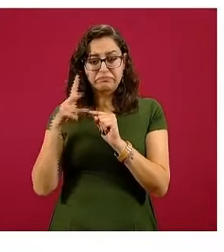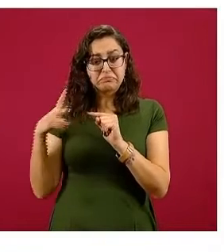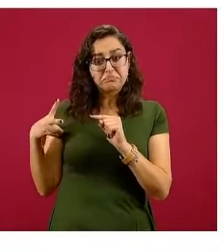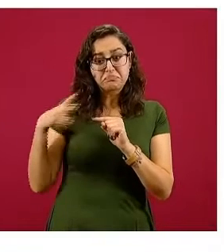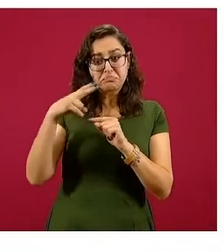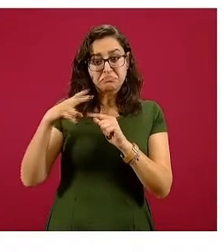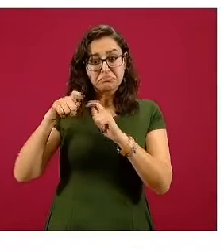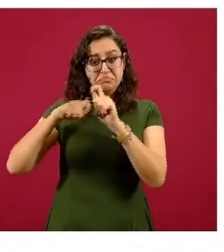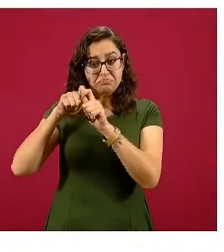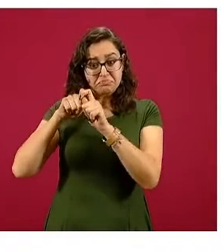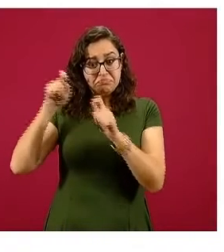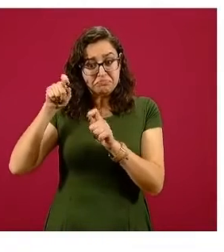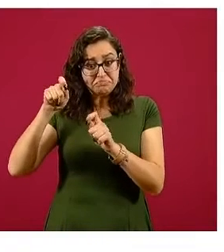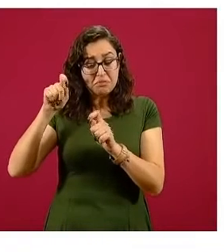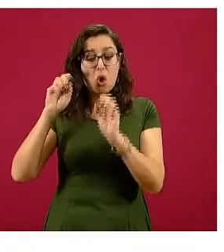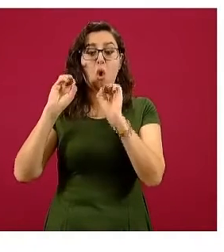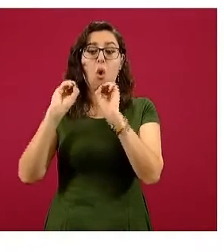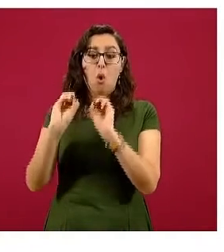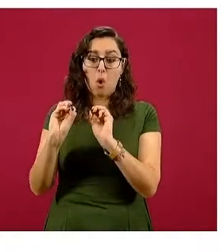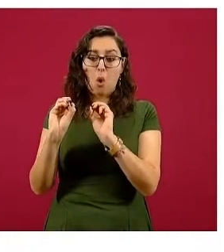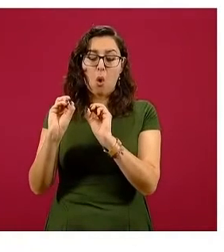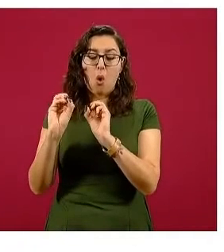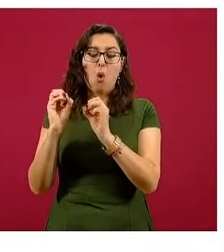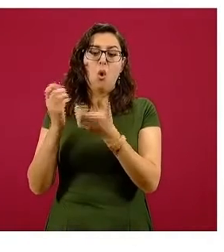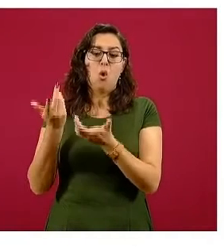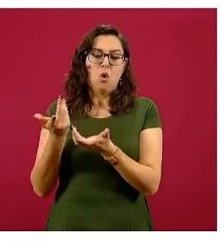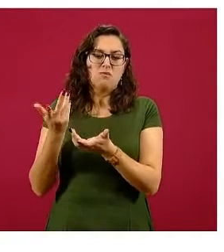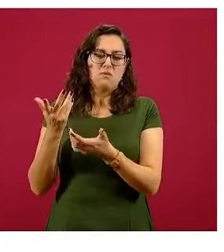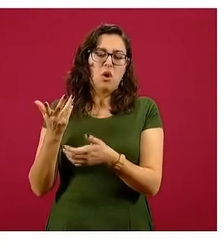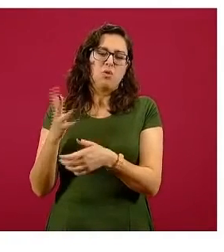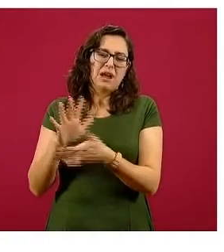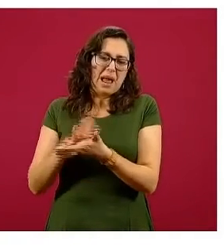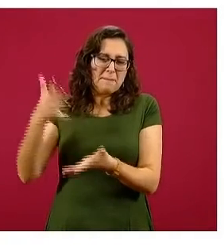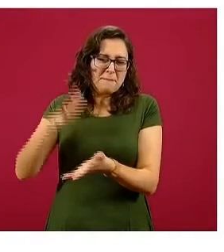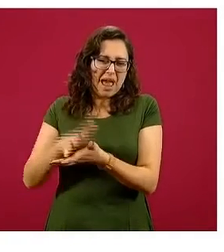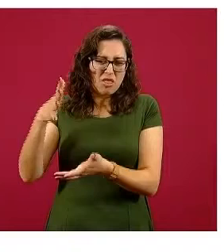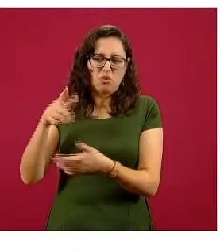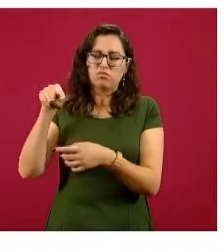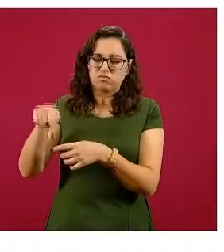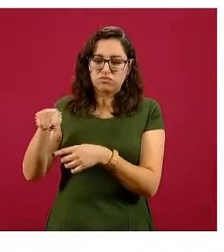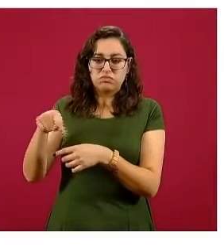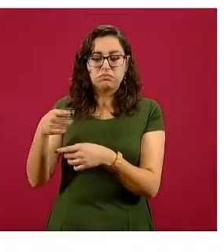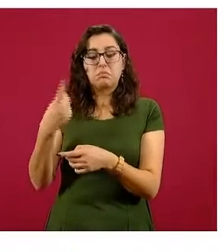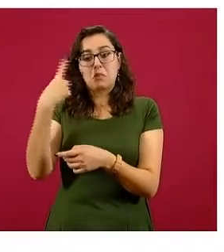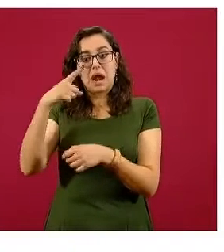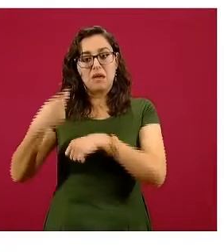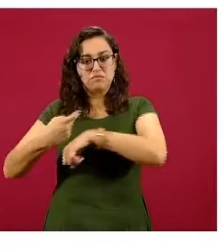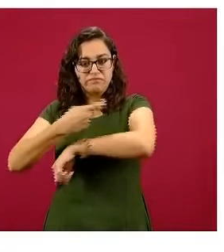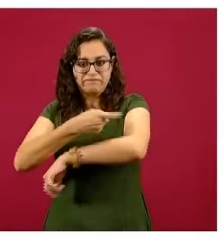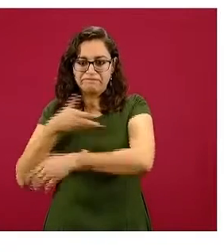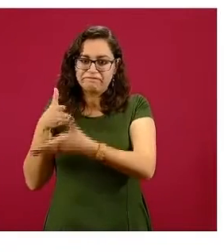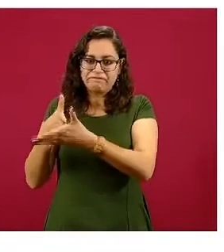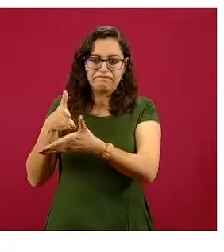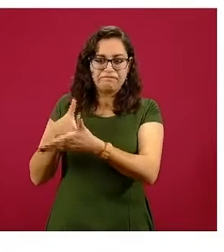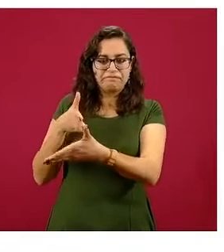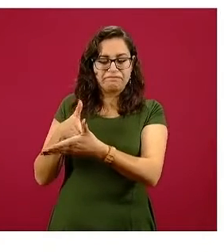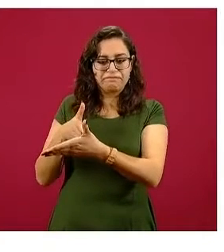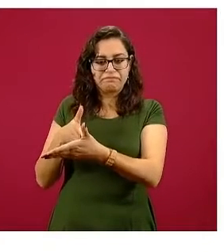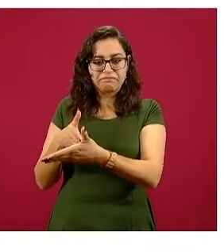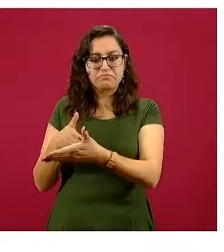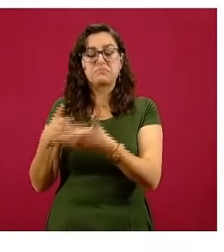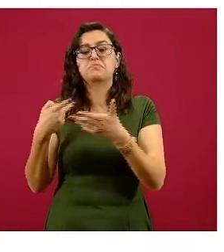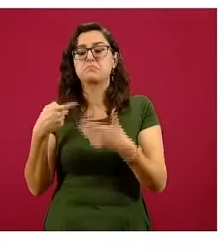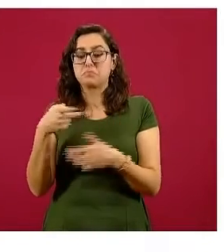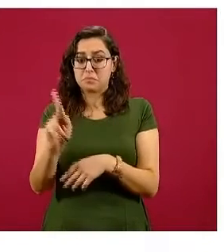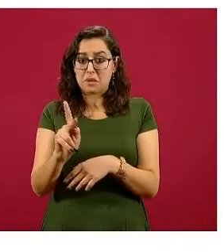Esto va a hacer que impida el paso de los espermas. Sin embargo, va a seguir